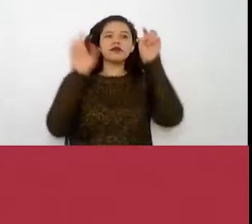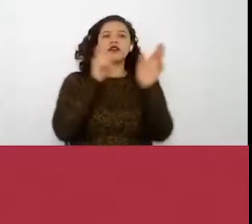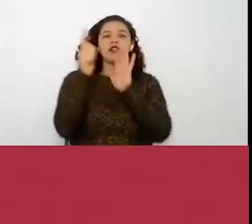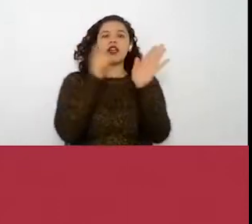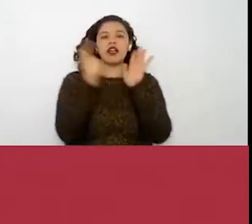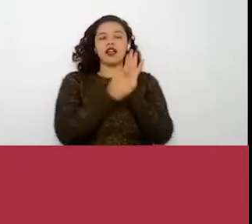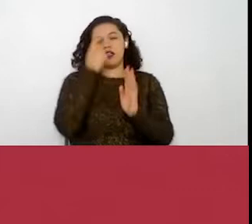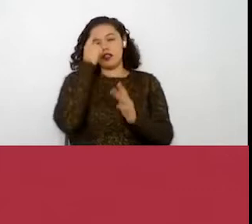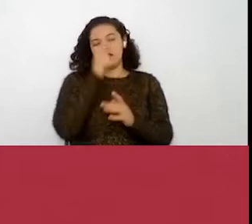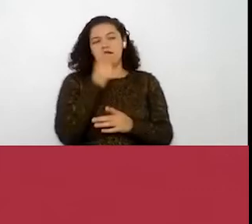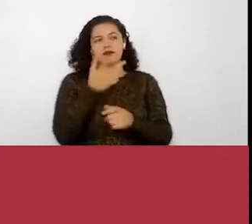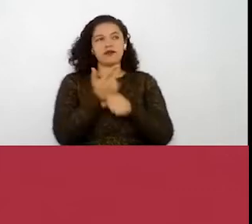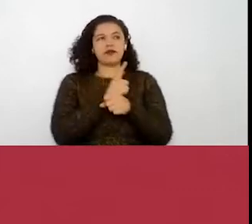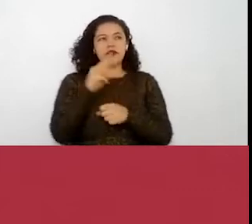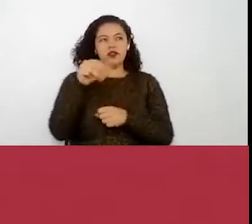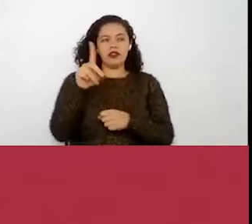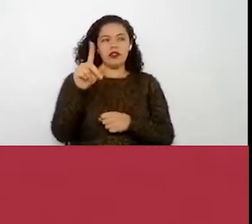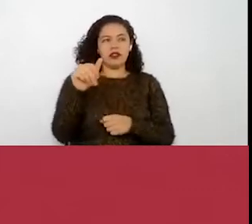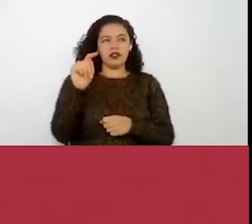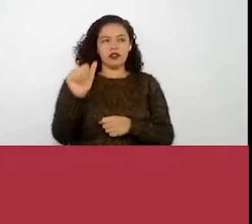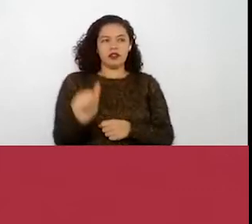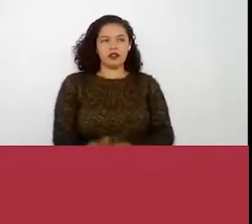está licenciado Méndez